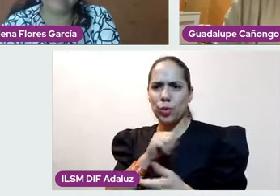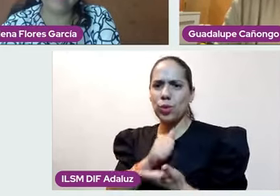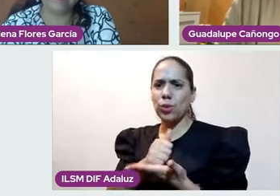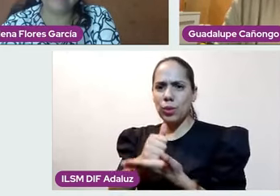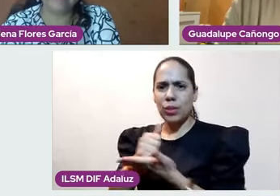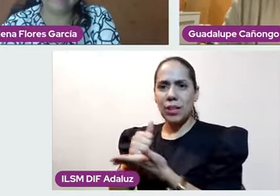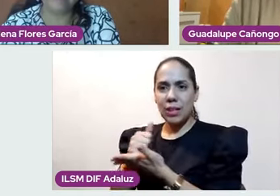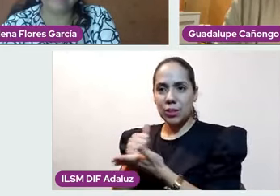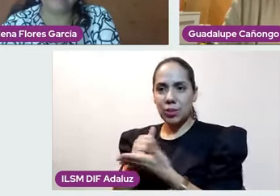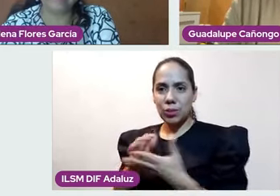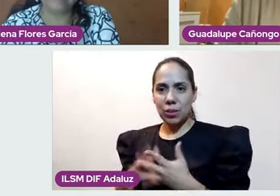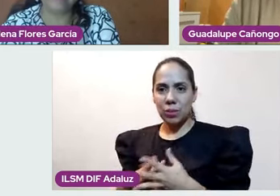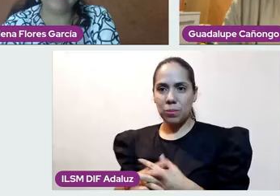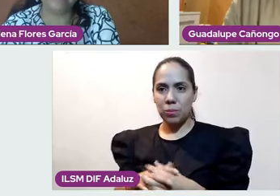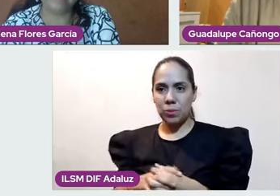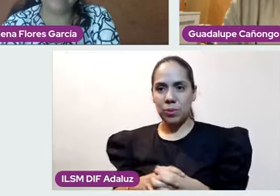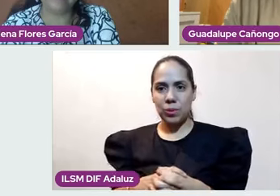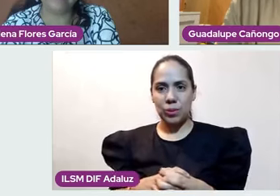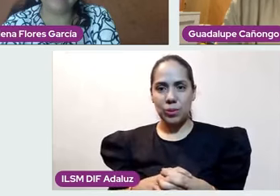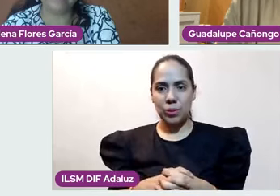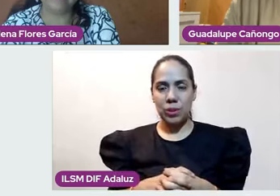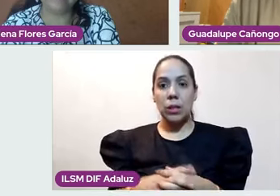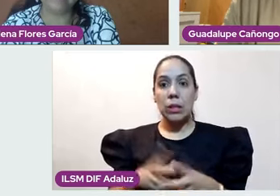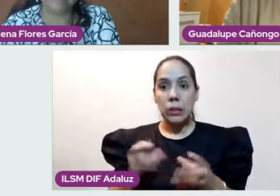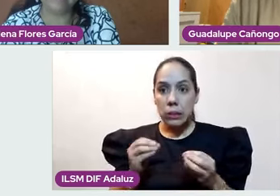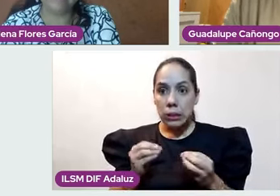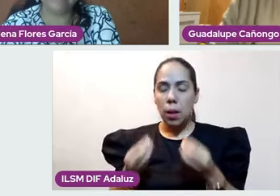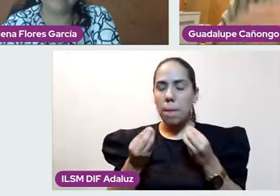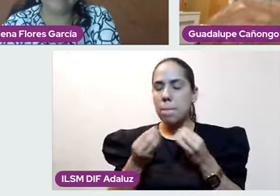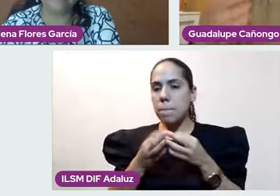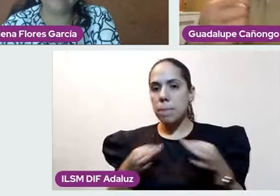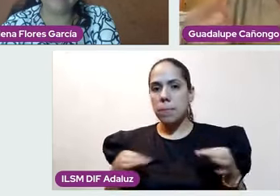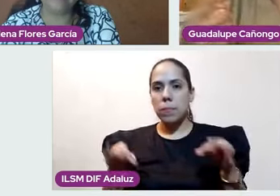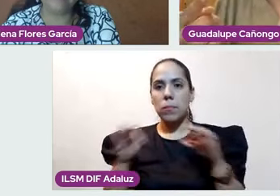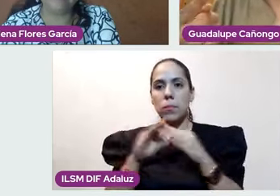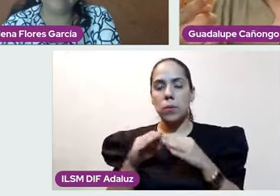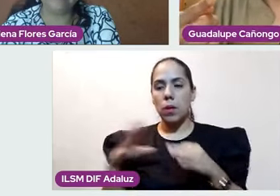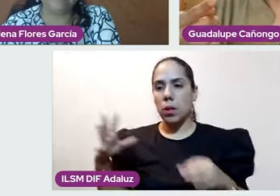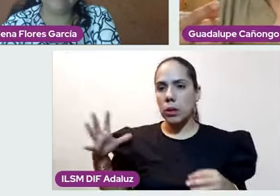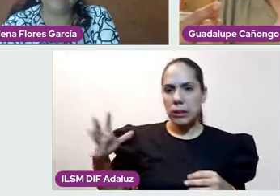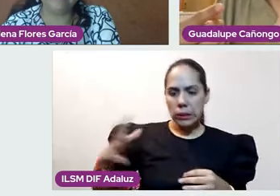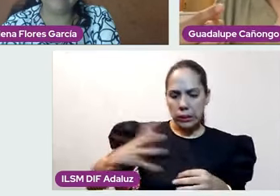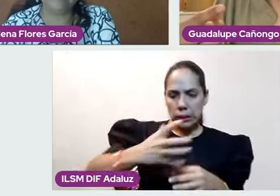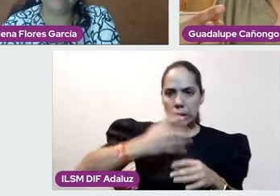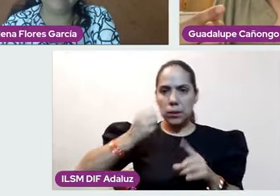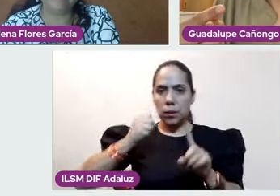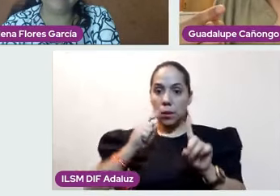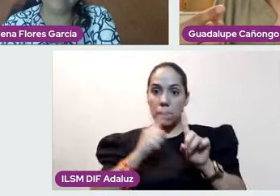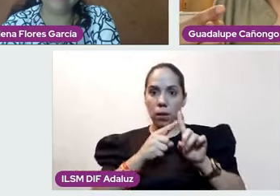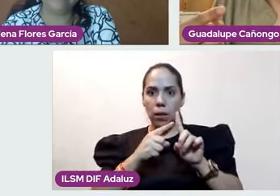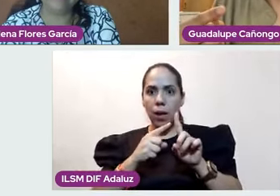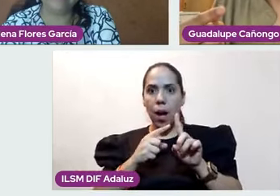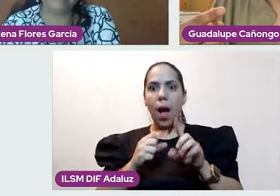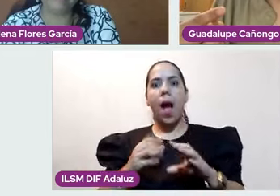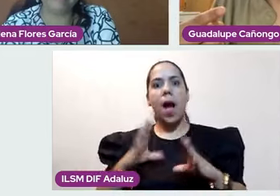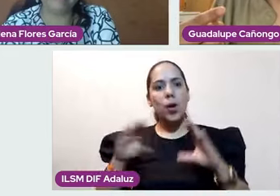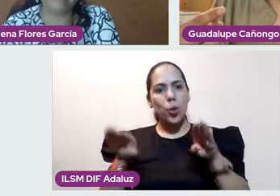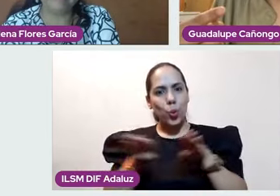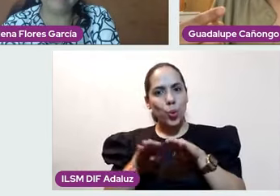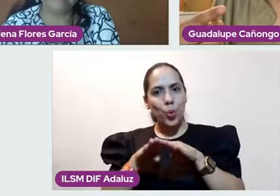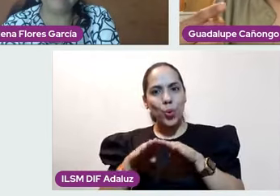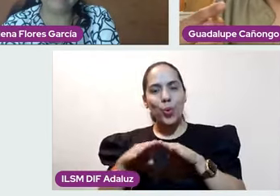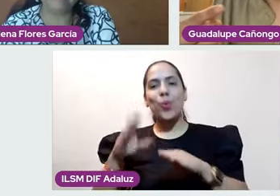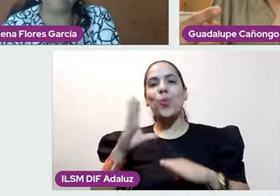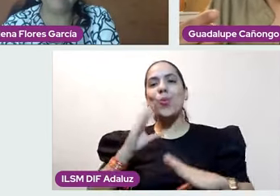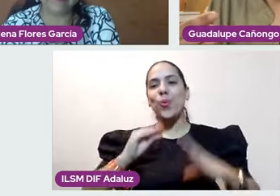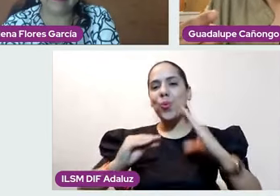sí. De verdad que se logra mucho, que se alcanza muchísimo. Vamos enseñándole a las nuevas generaciones, ¿no? A las nietas, a